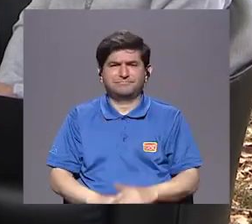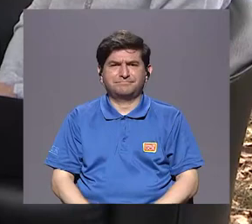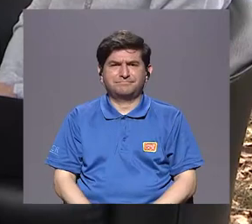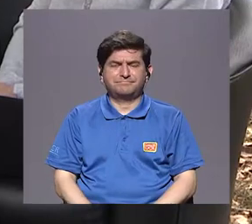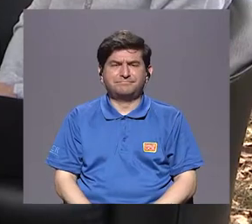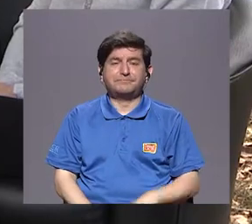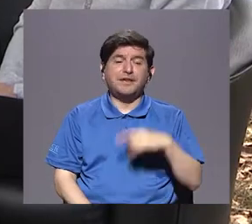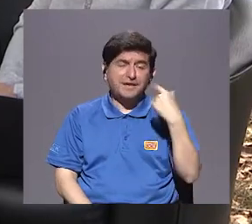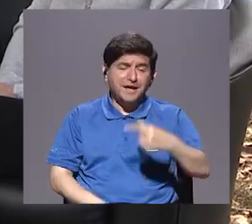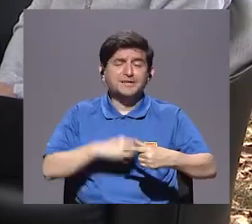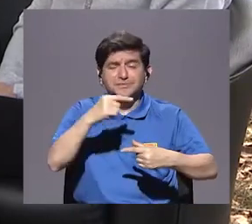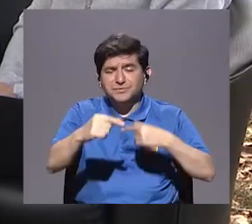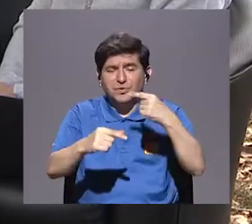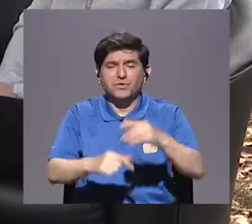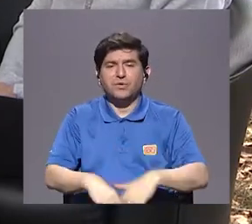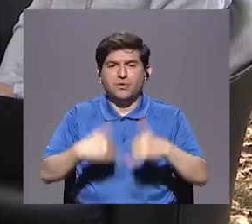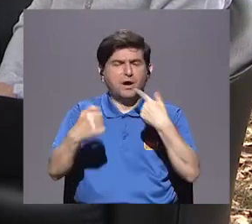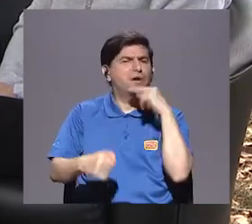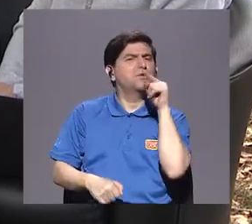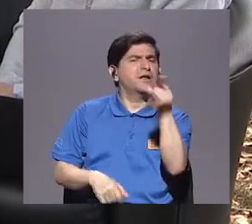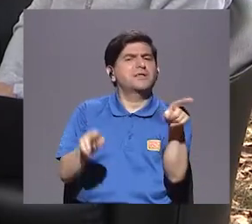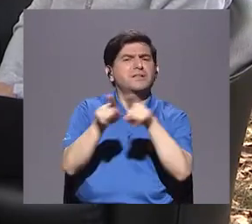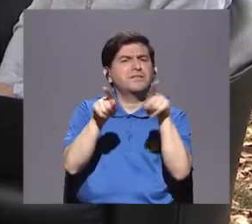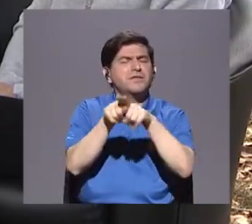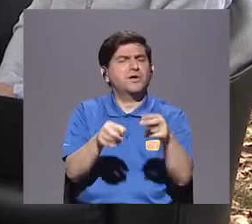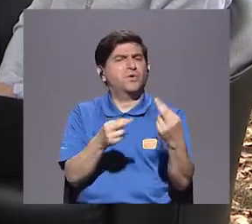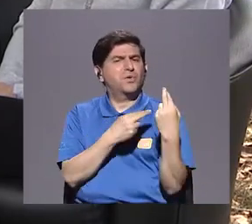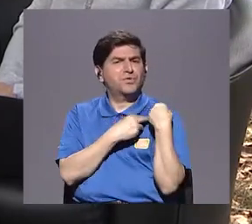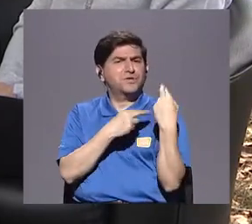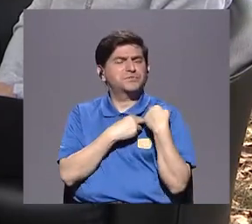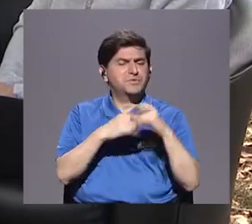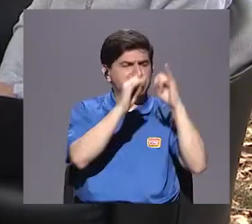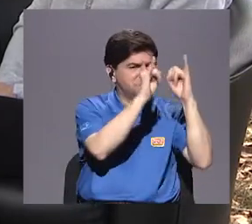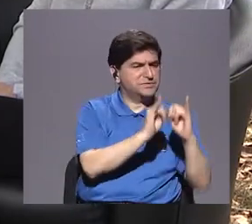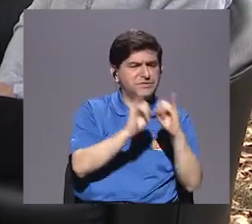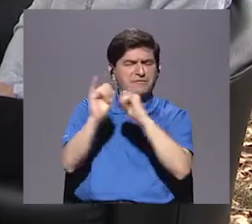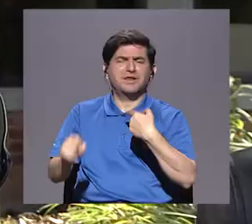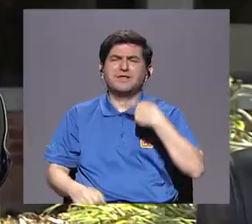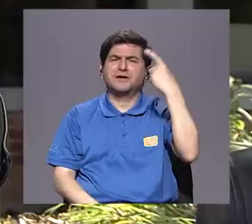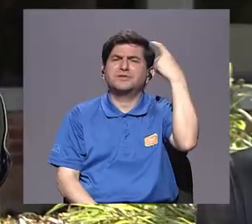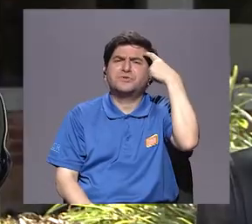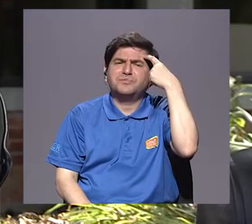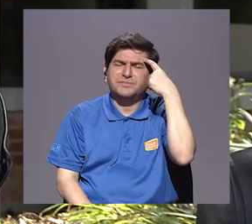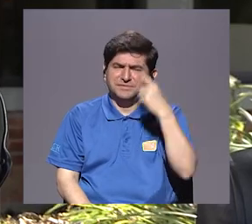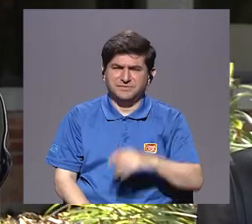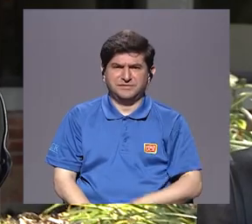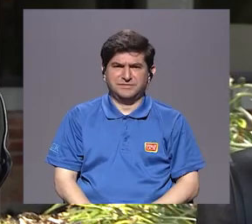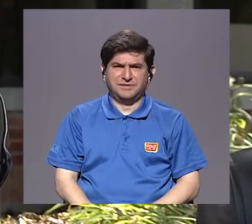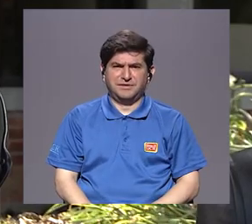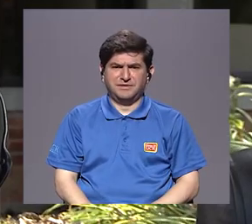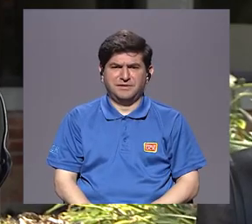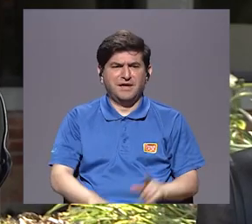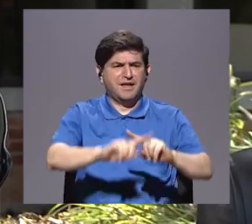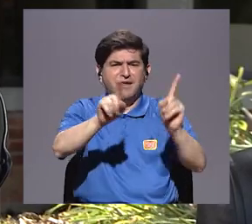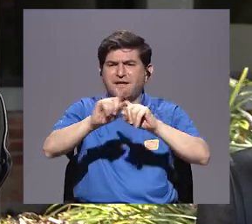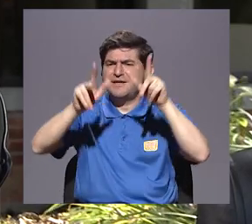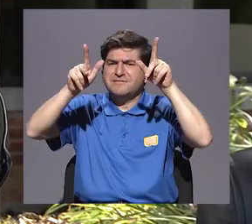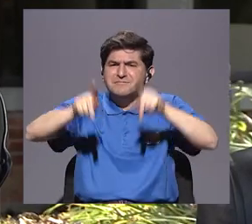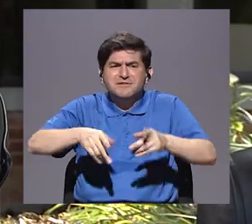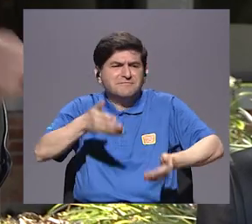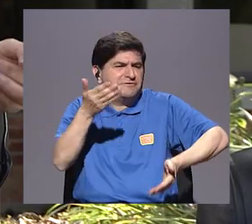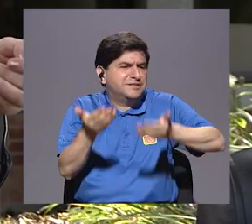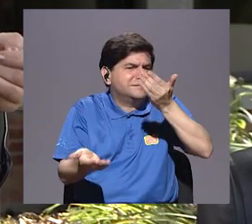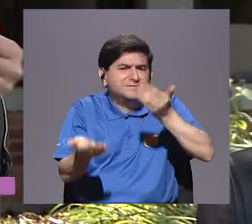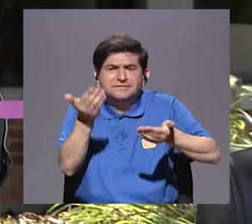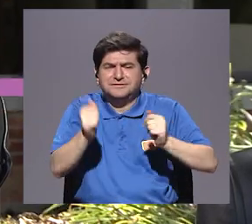Sí, poco a poco. Igual, ahora que usted decía también esa responsabilidad individual, estaba pensando en tantas personas